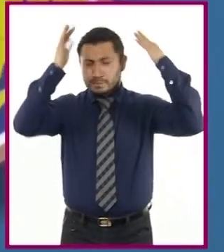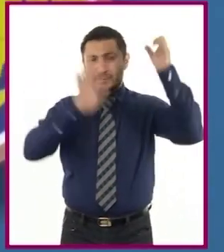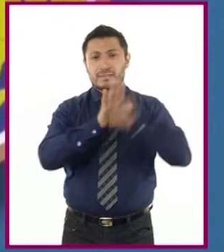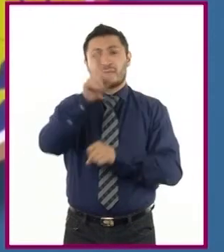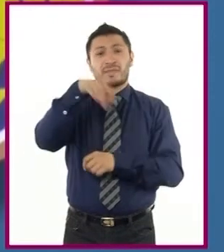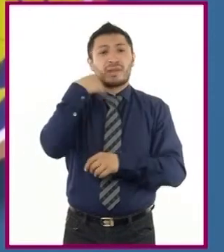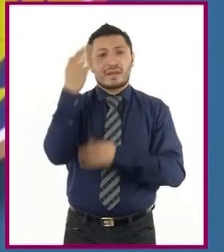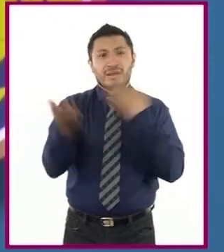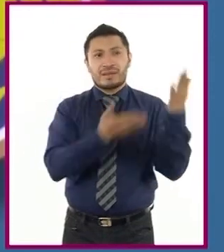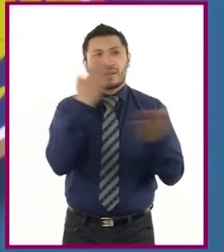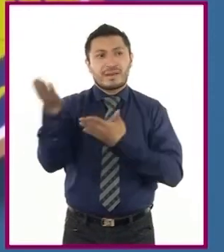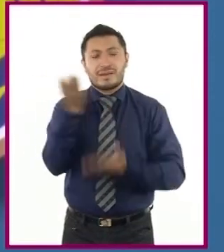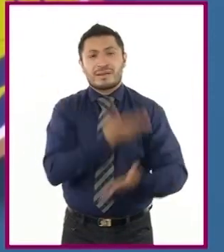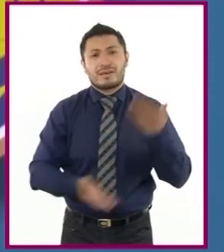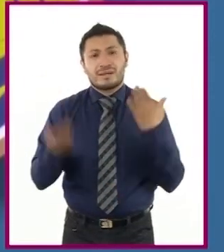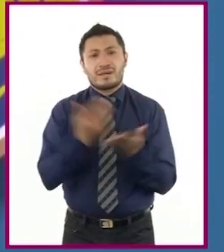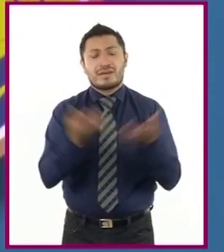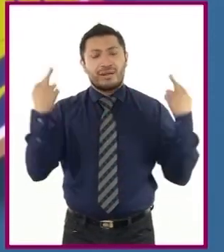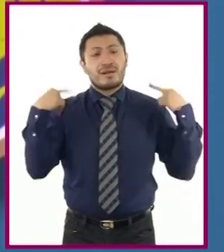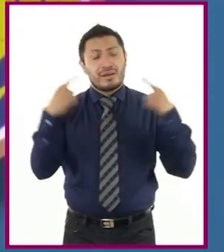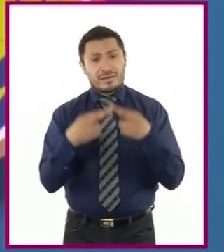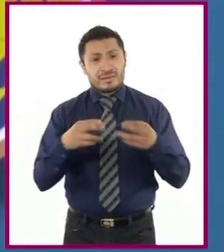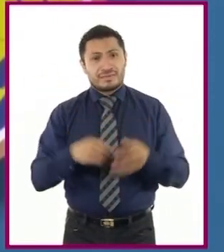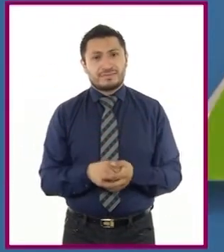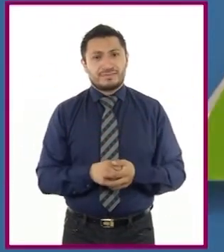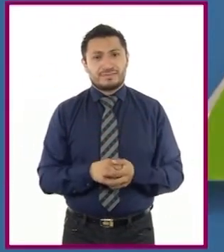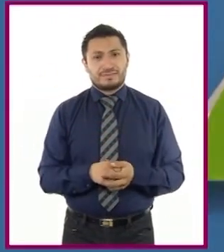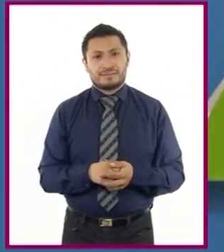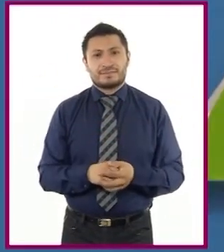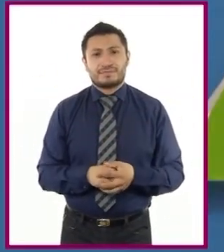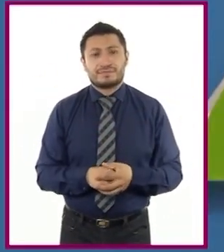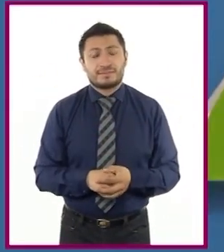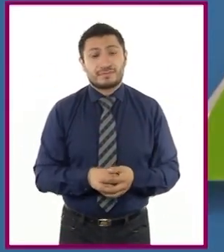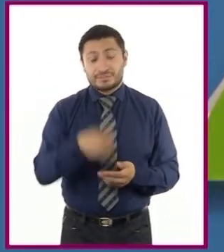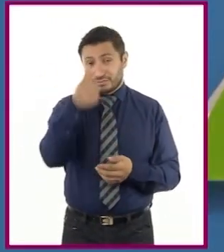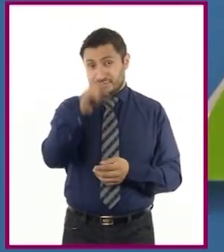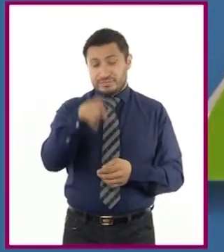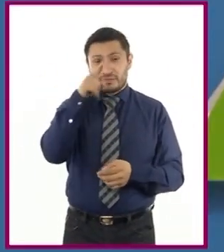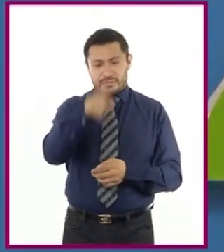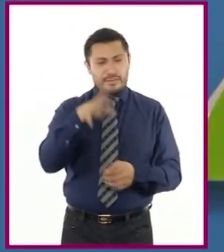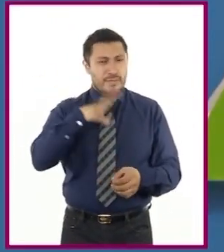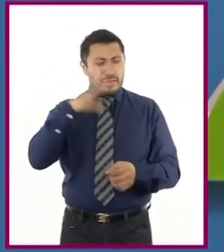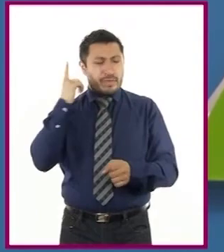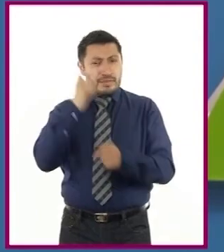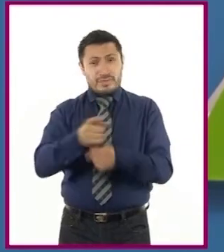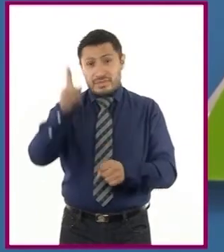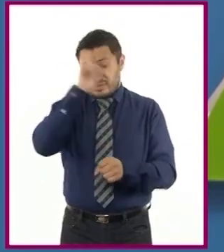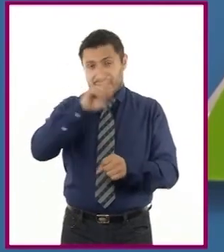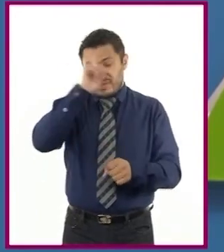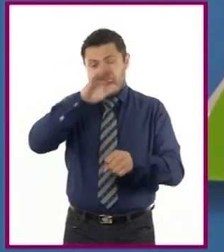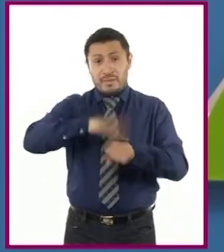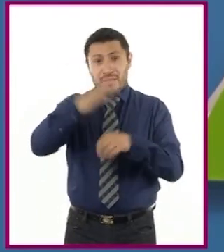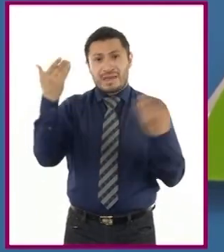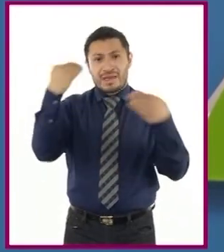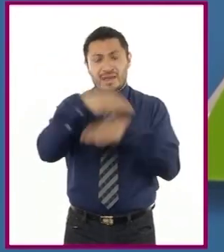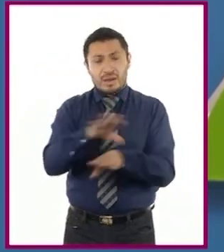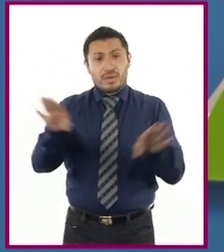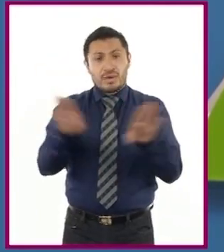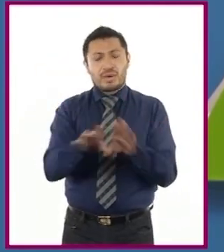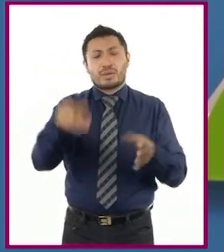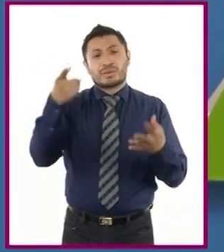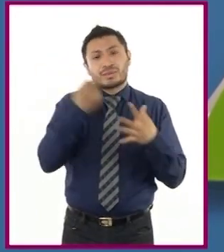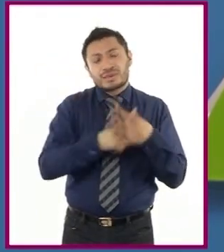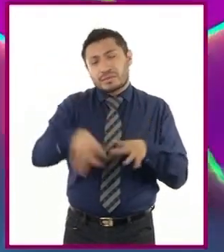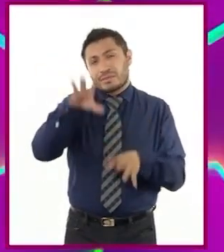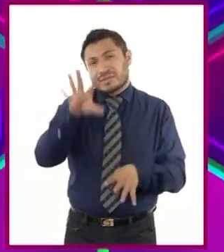estudiar y compártanlo con sus maestras y maestros. Así obtendrán más recomendaciones de cómo abordar la problemática